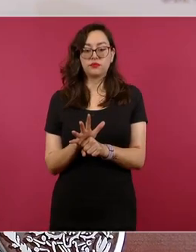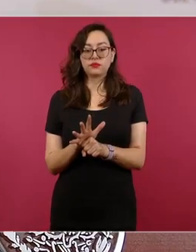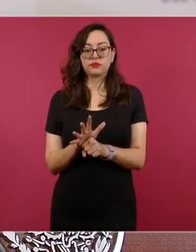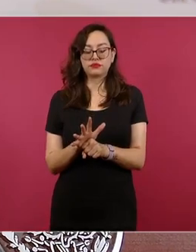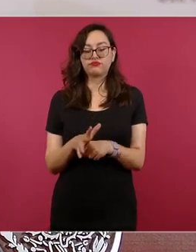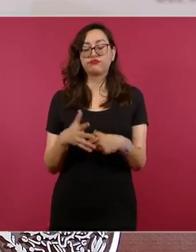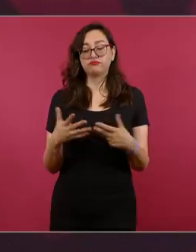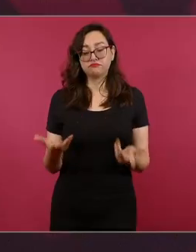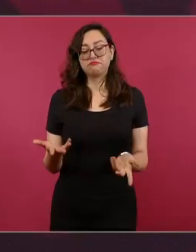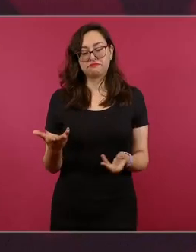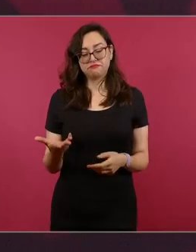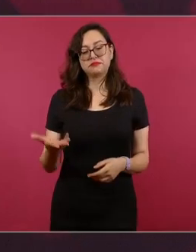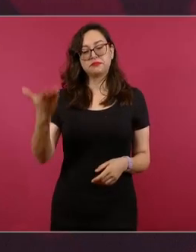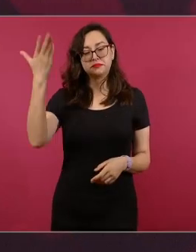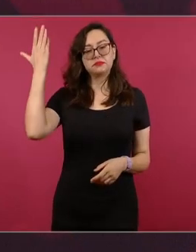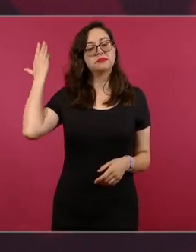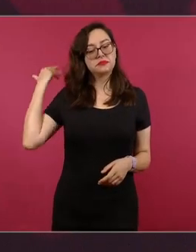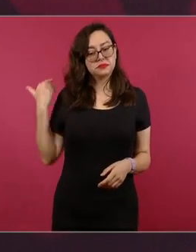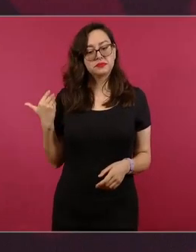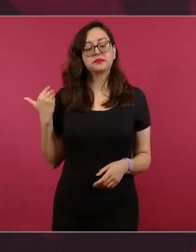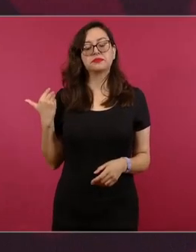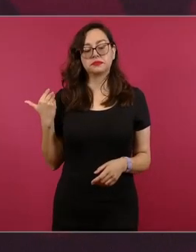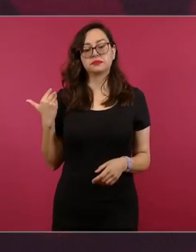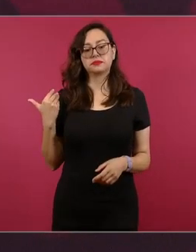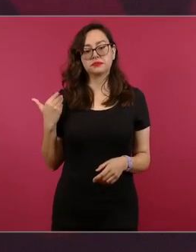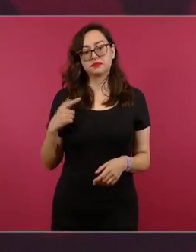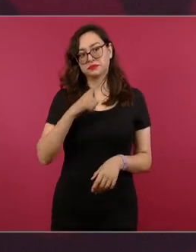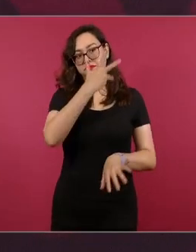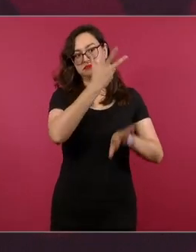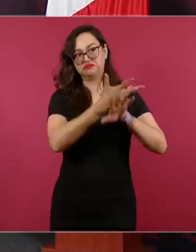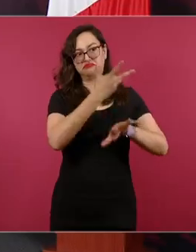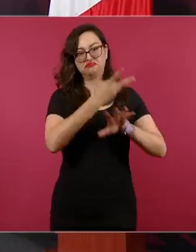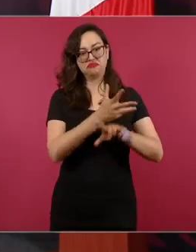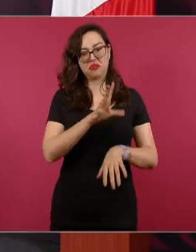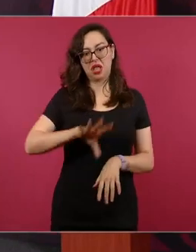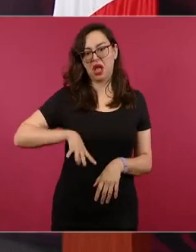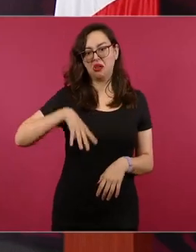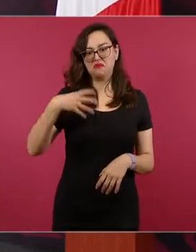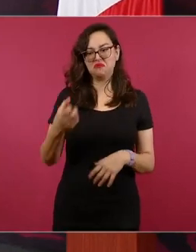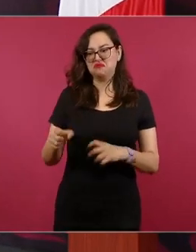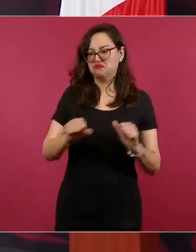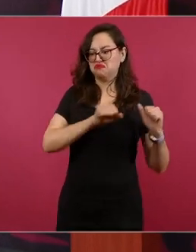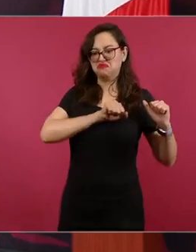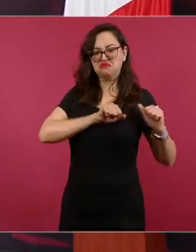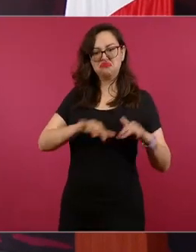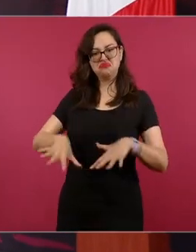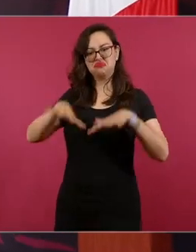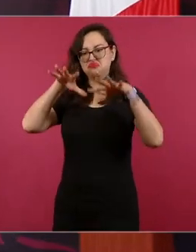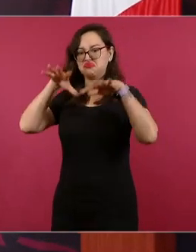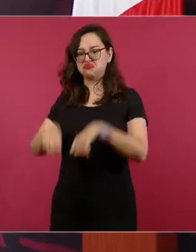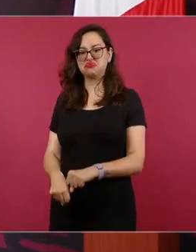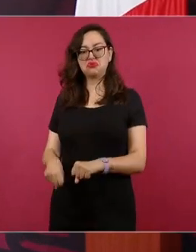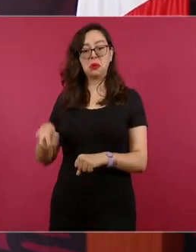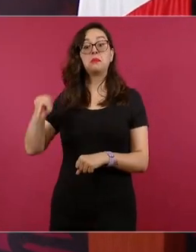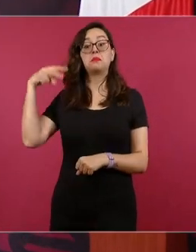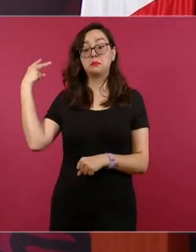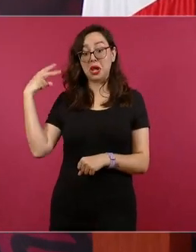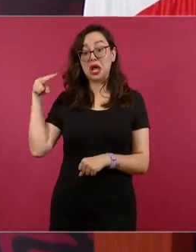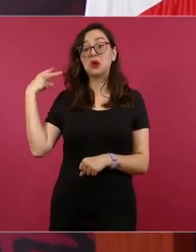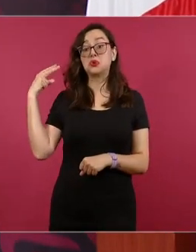nos invadieron los estadounidenses, invadieron el puerto de Veracruz.